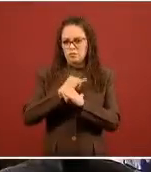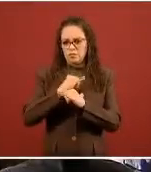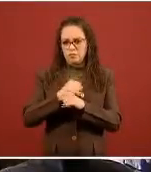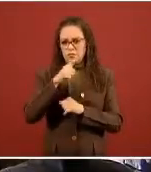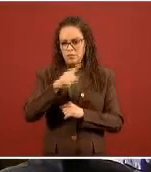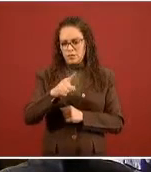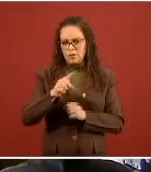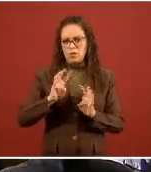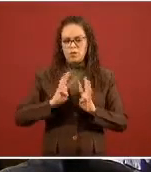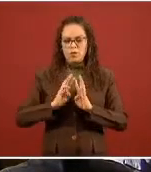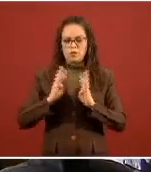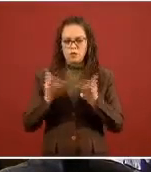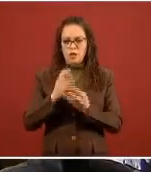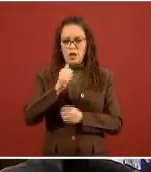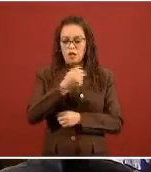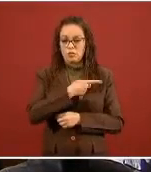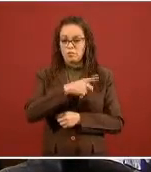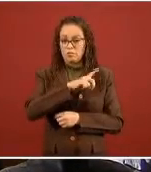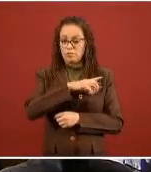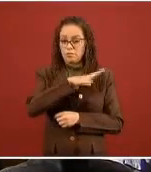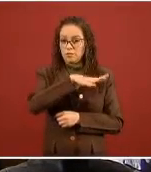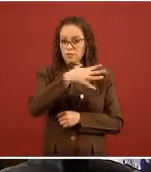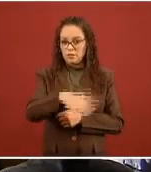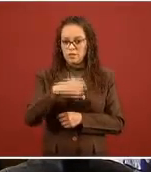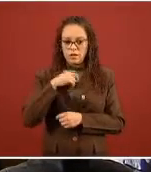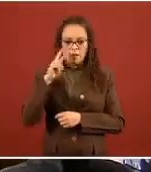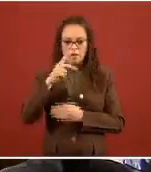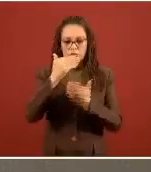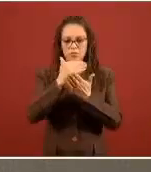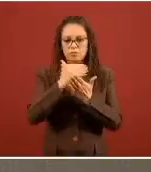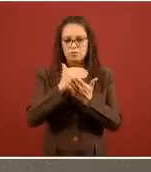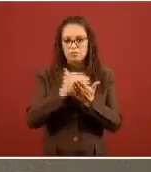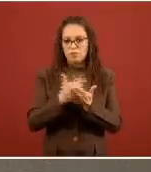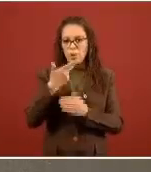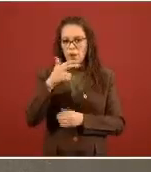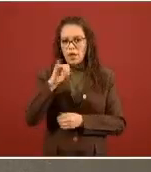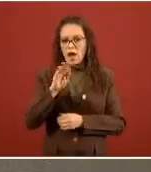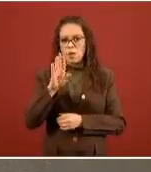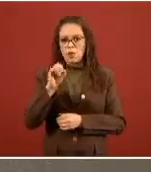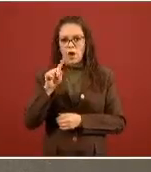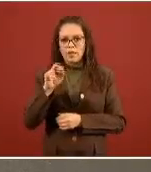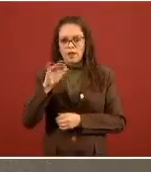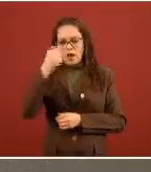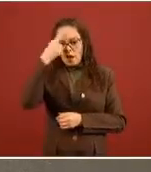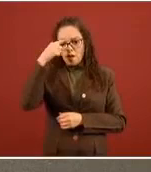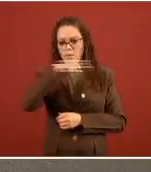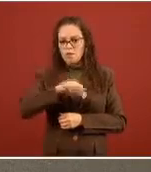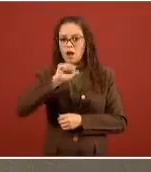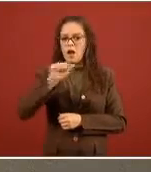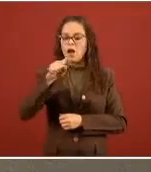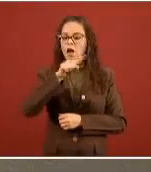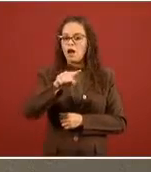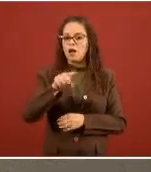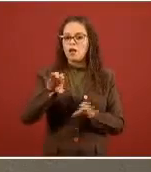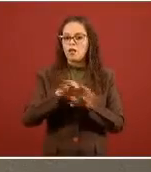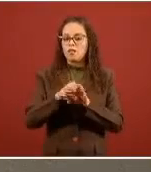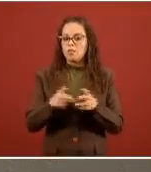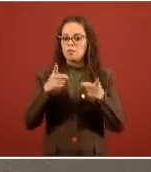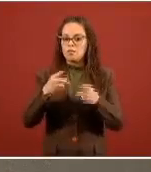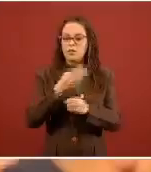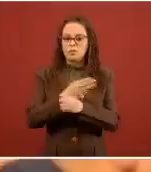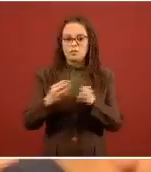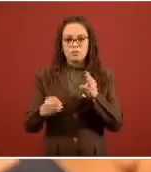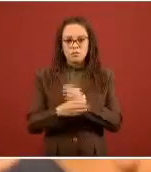Salubridad General, me encontré con el documento de la guía bioética de asignación de recursos de medicina crítica para el personal de